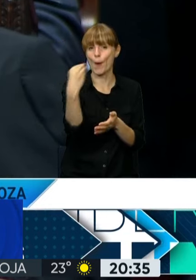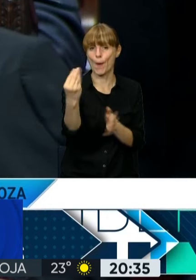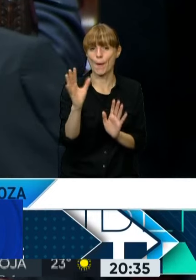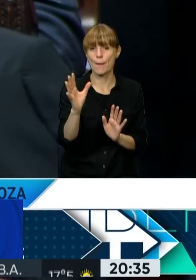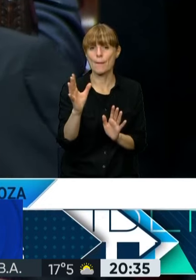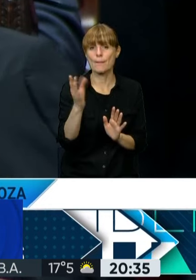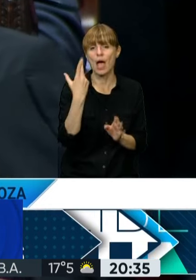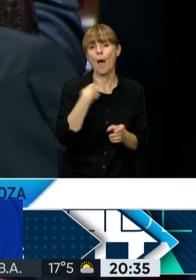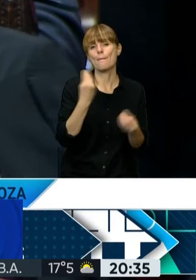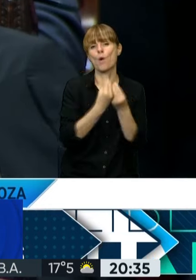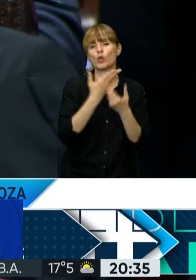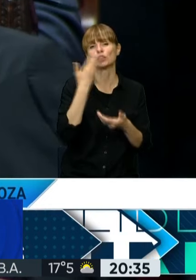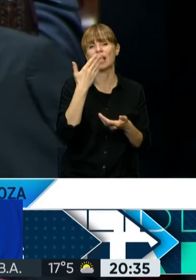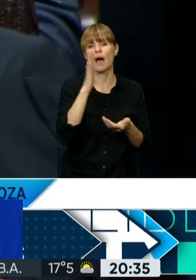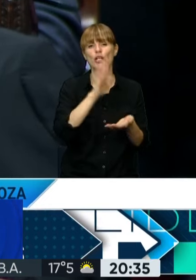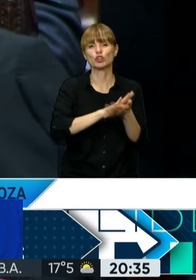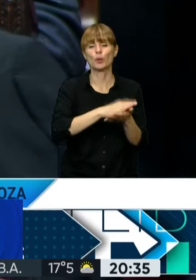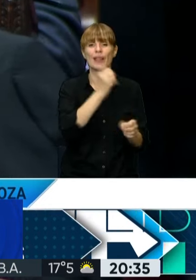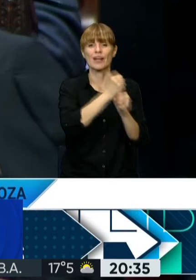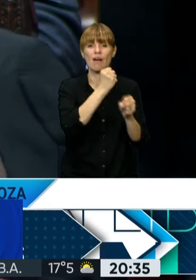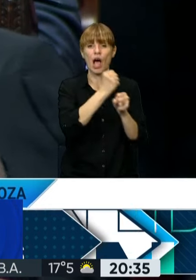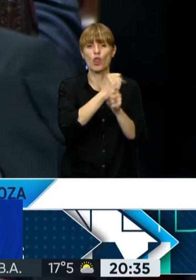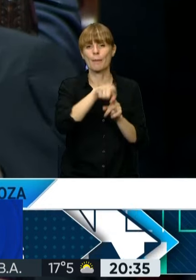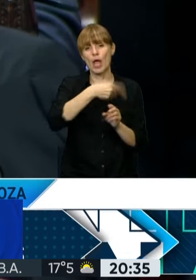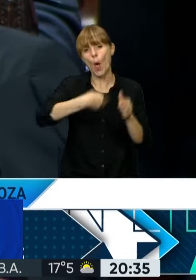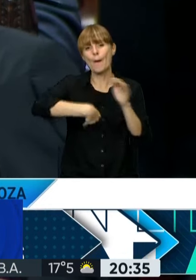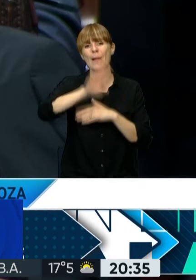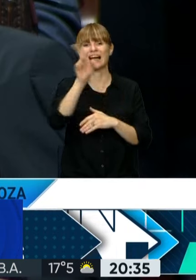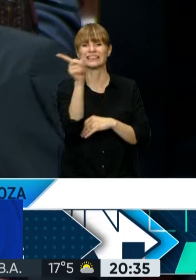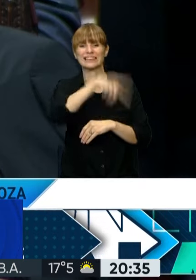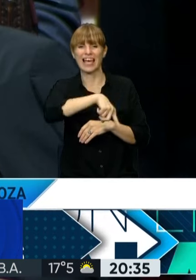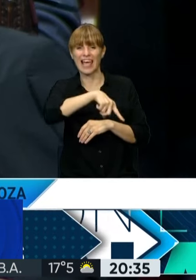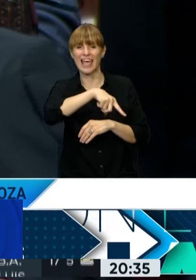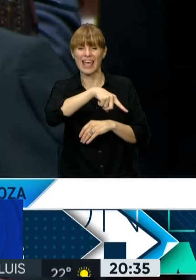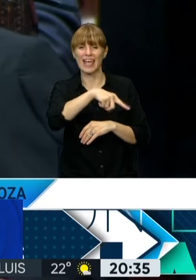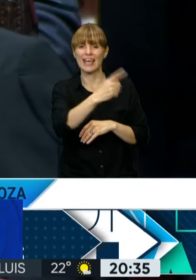son más capitalistas que los propios liberales. Quiero